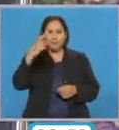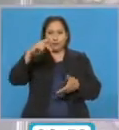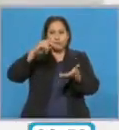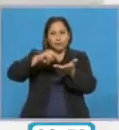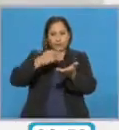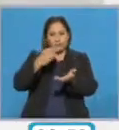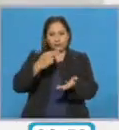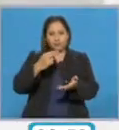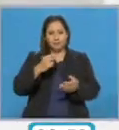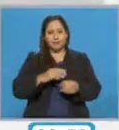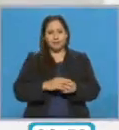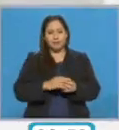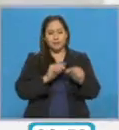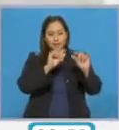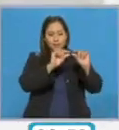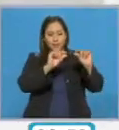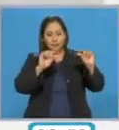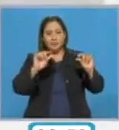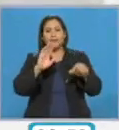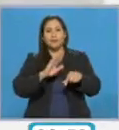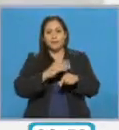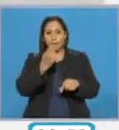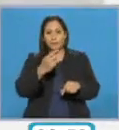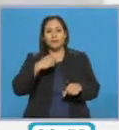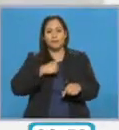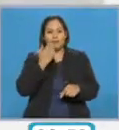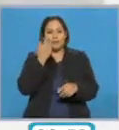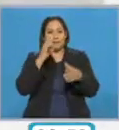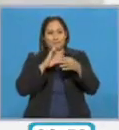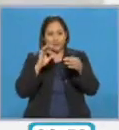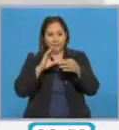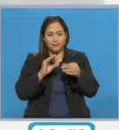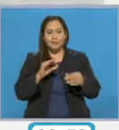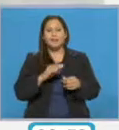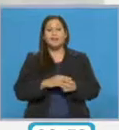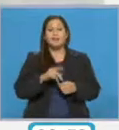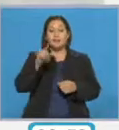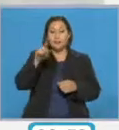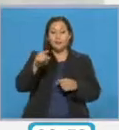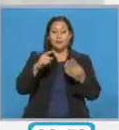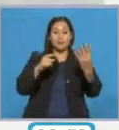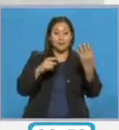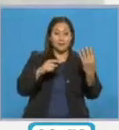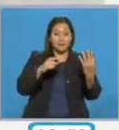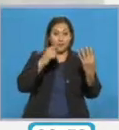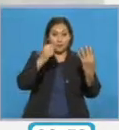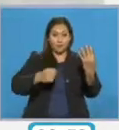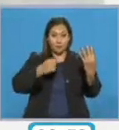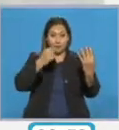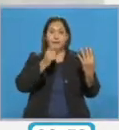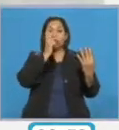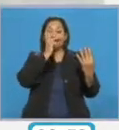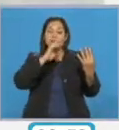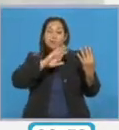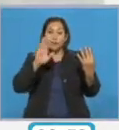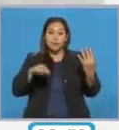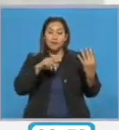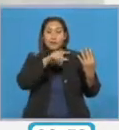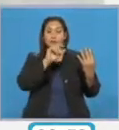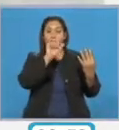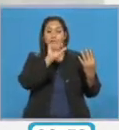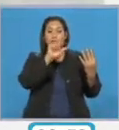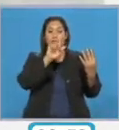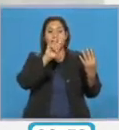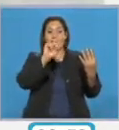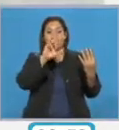firma. Y por eso quería mencionar efectivamente que a los 4 años pierde el papá. La parte de Álvaro la